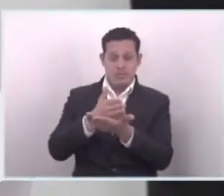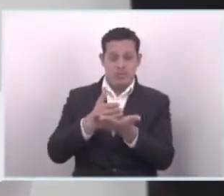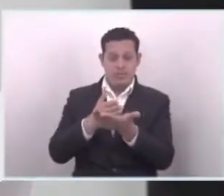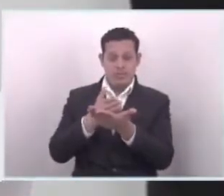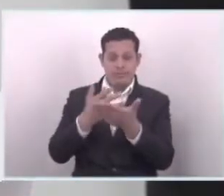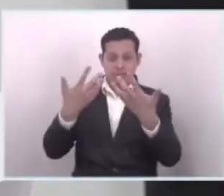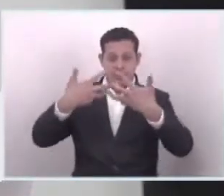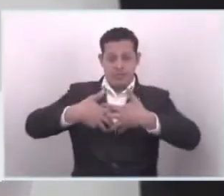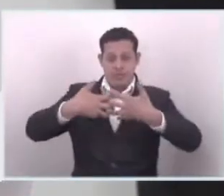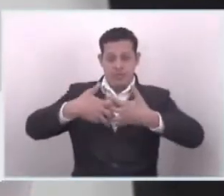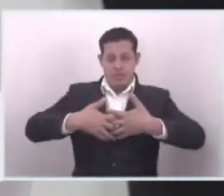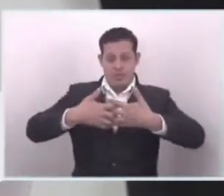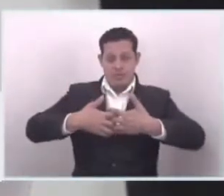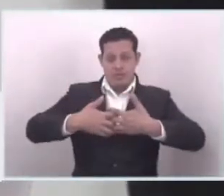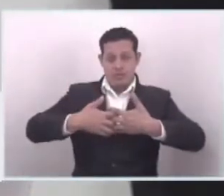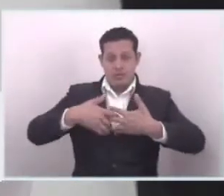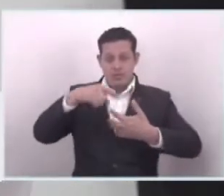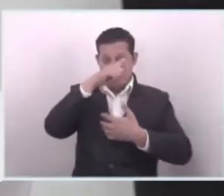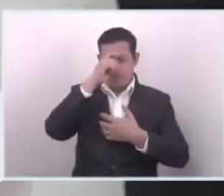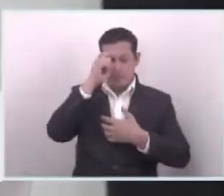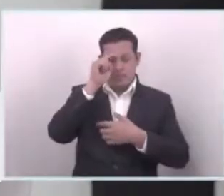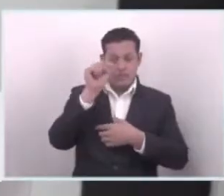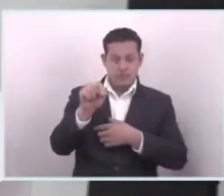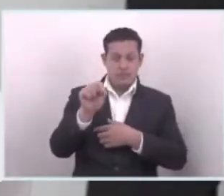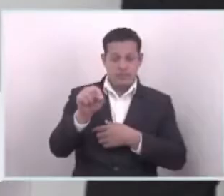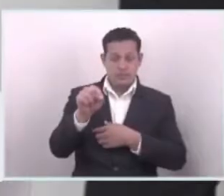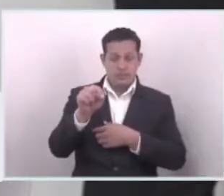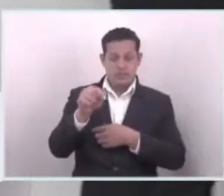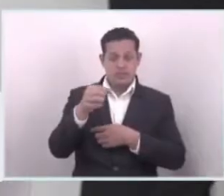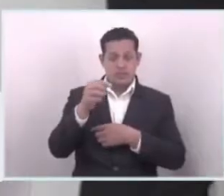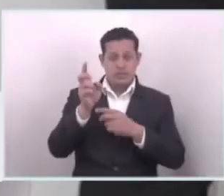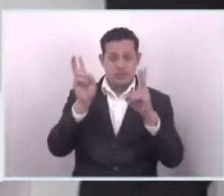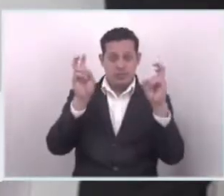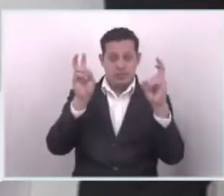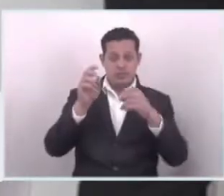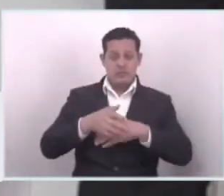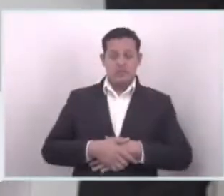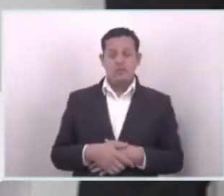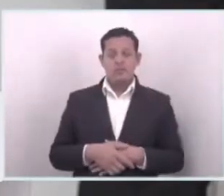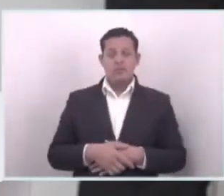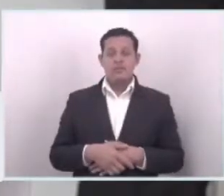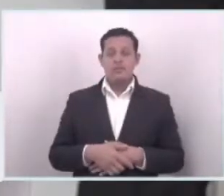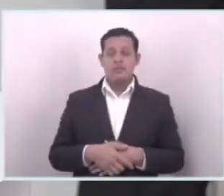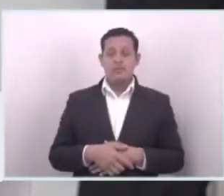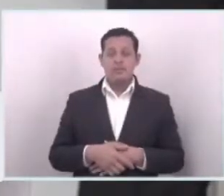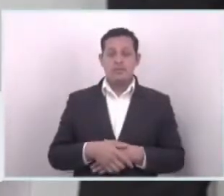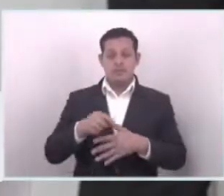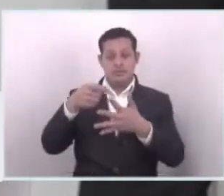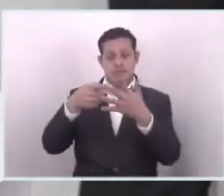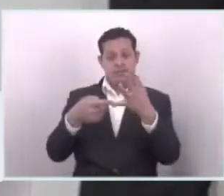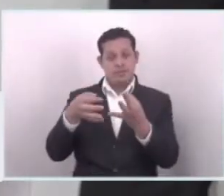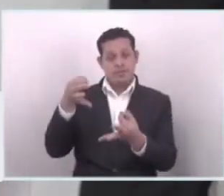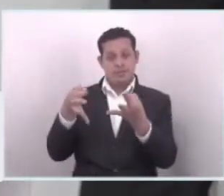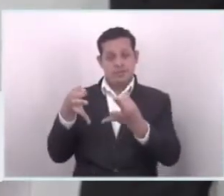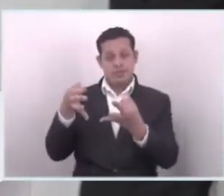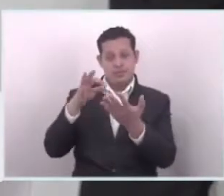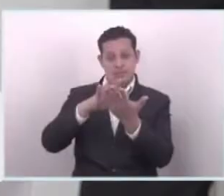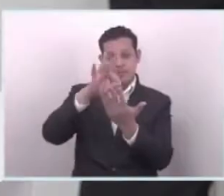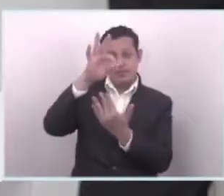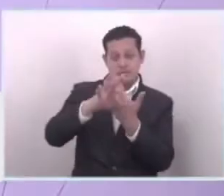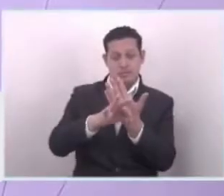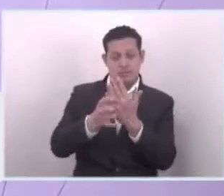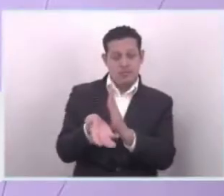a empresas que se dedican a este tipo de rubro. El marco legal en el plan